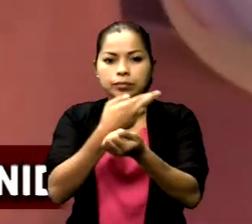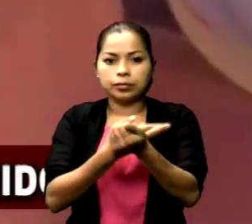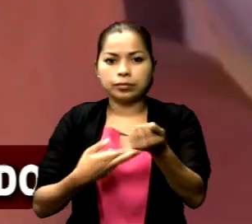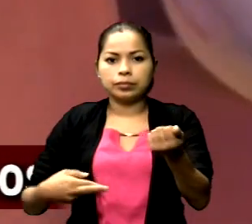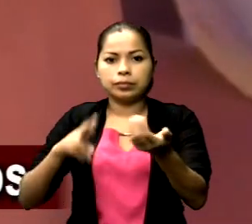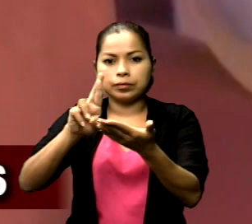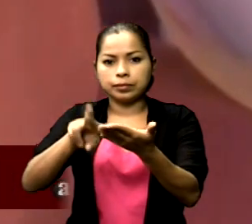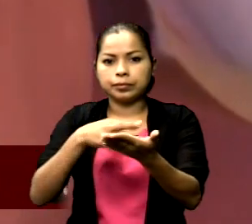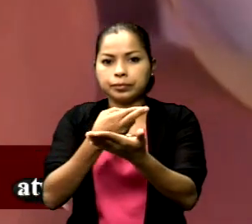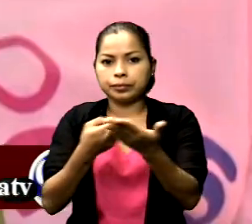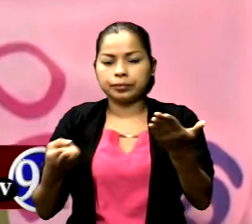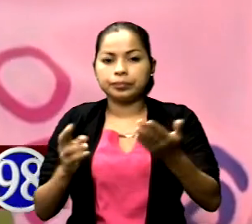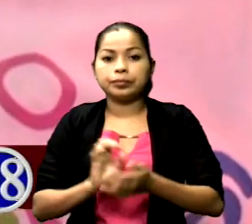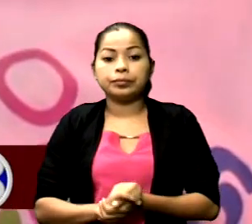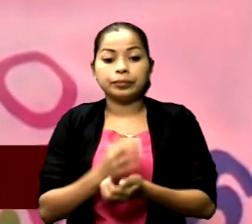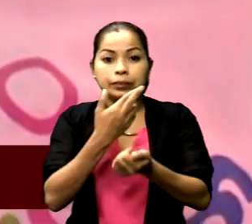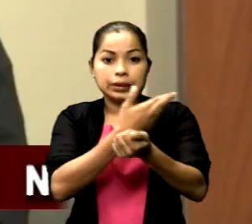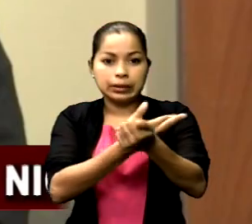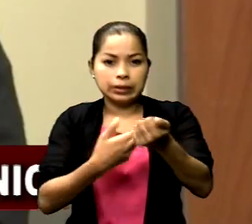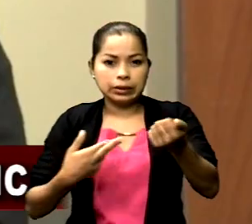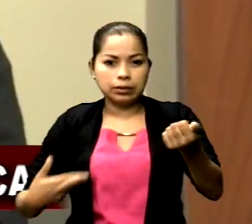Sangre. La sangre